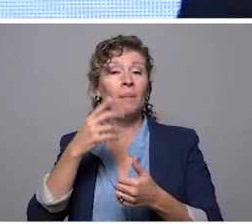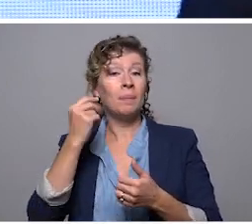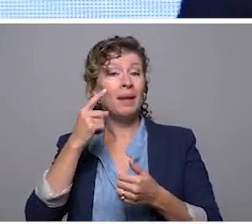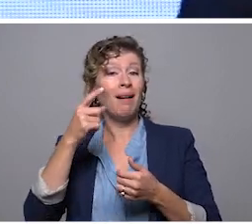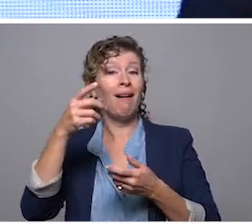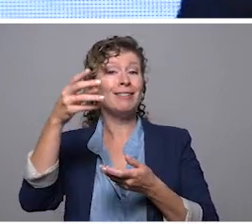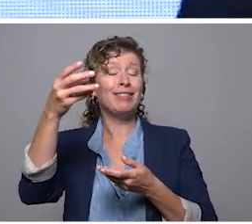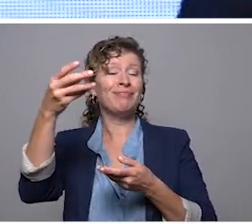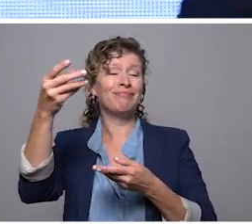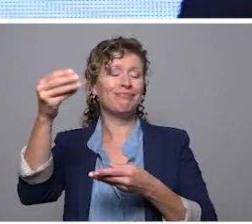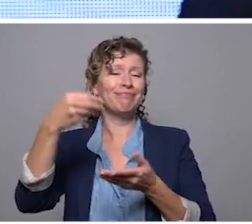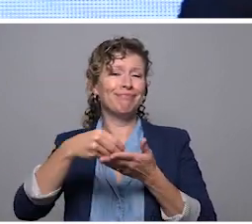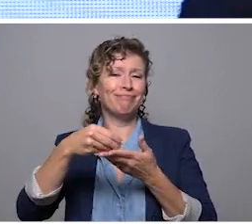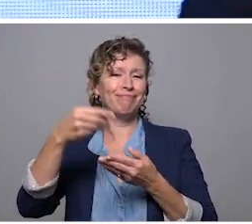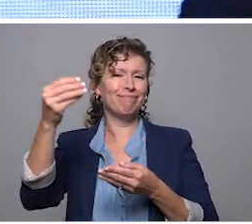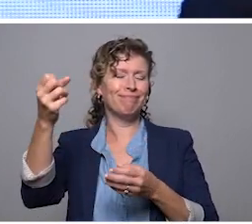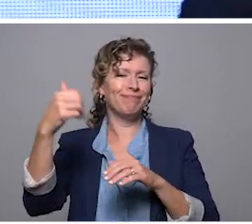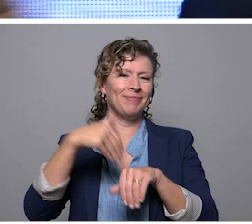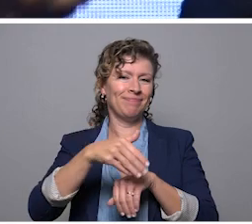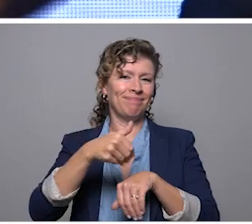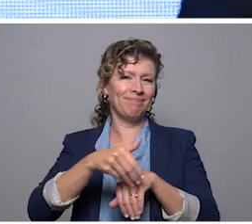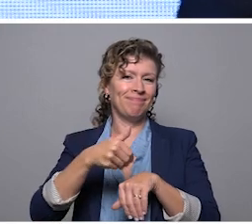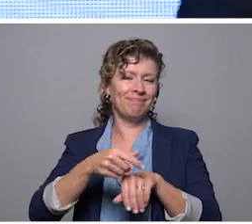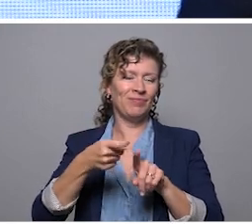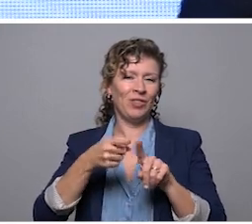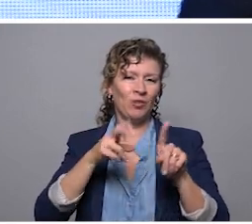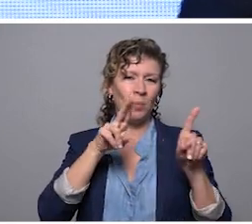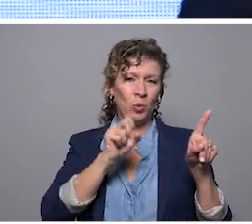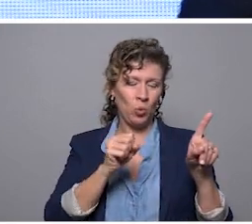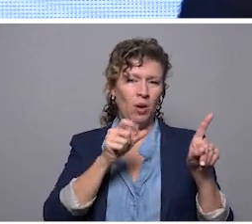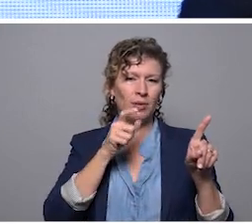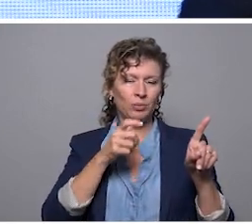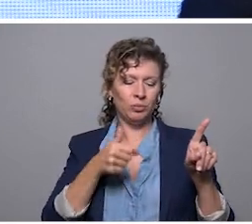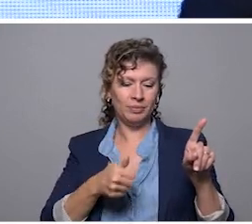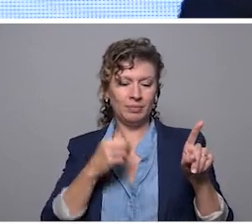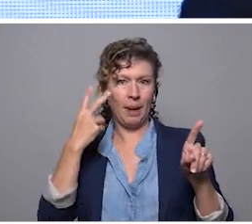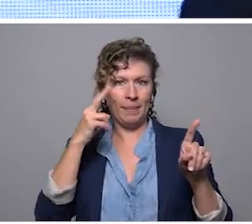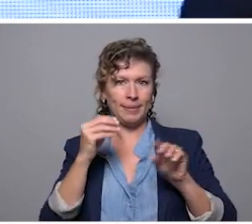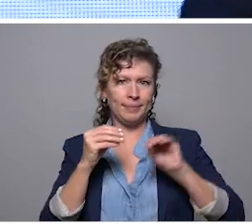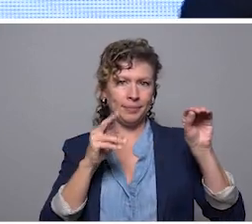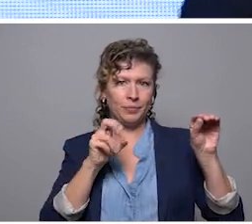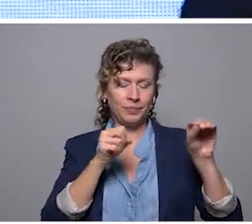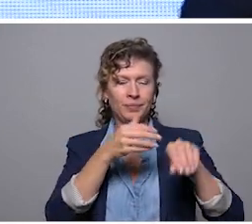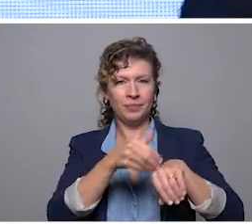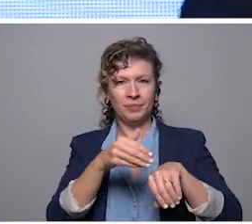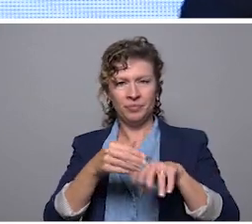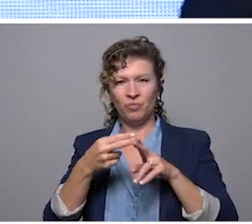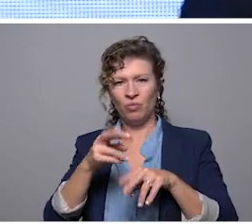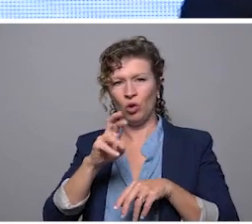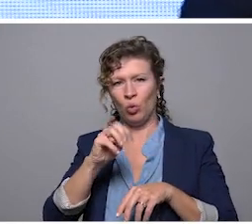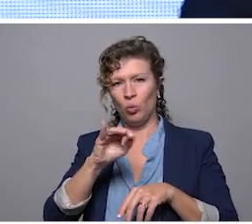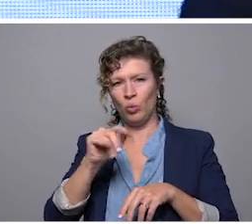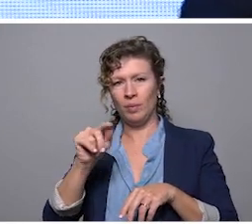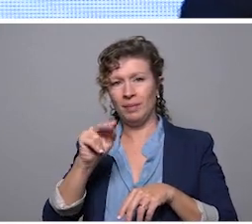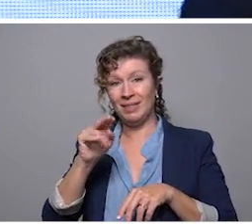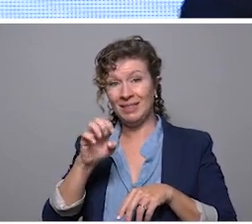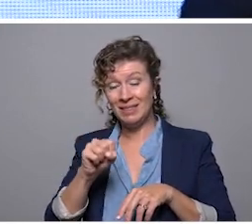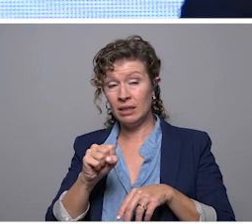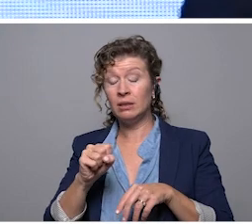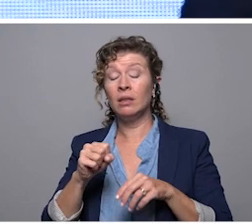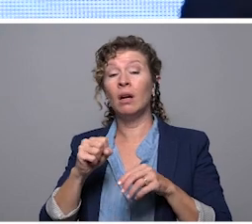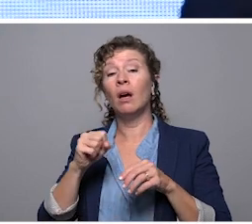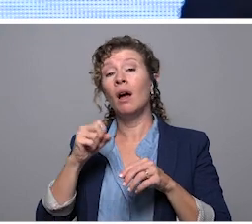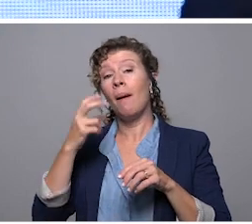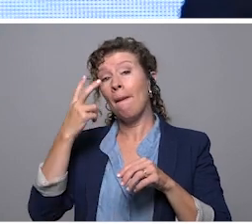de Estados Unidos ojo México es el segundo país a nivel mundial en en número de remesas y en